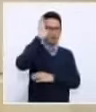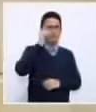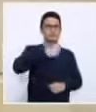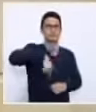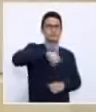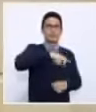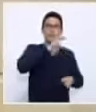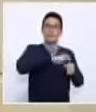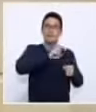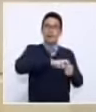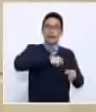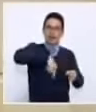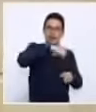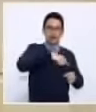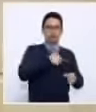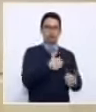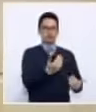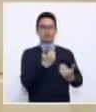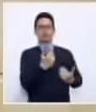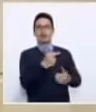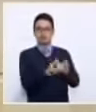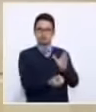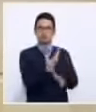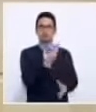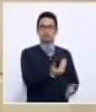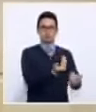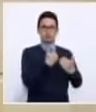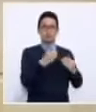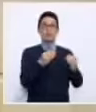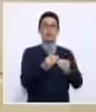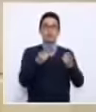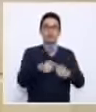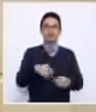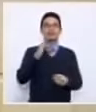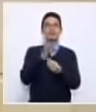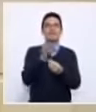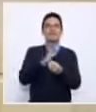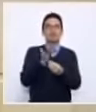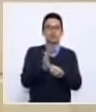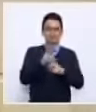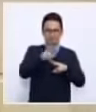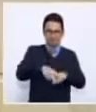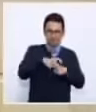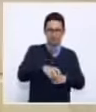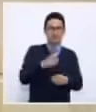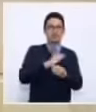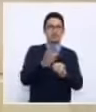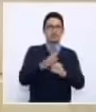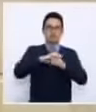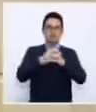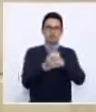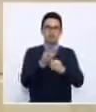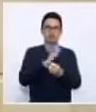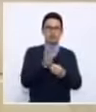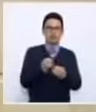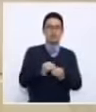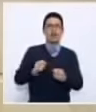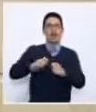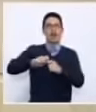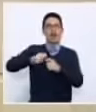porque ahí nació este movimiento, pero también vengo representando a los cebolleros, la gente de la cebolla cabezona,